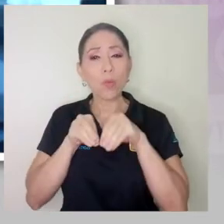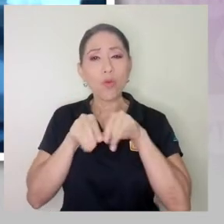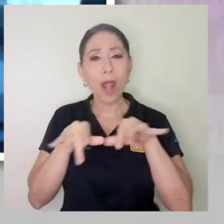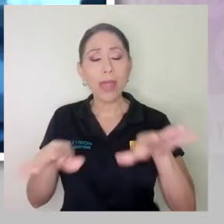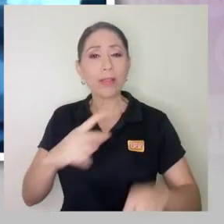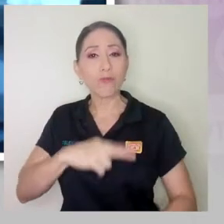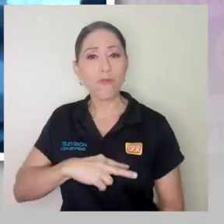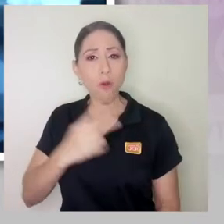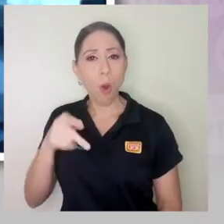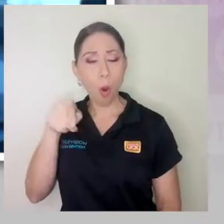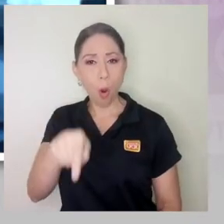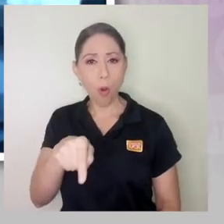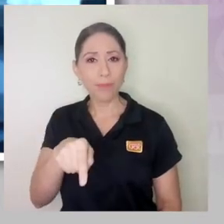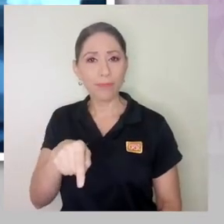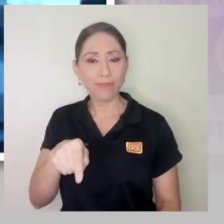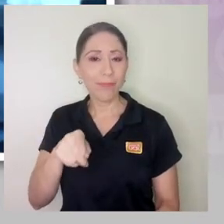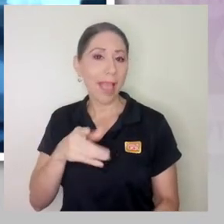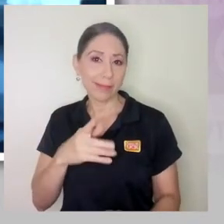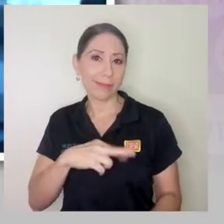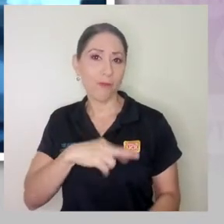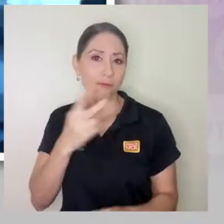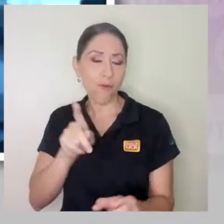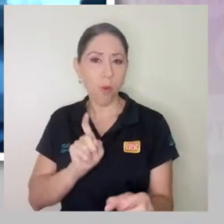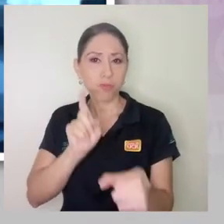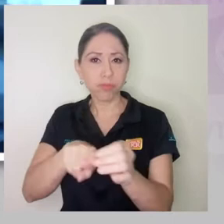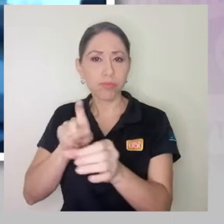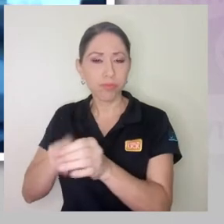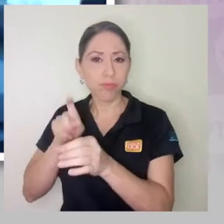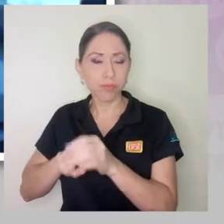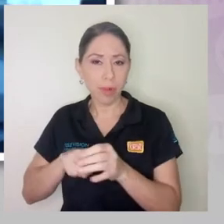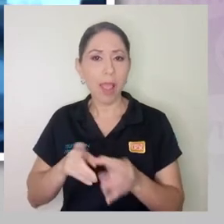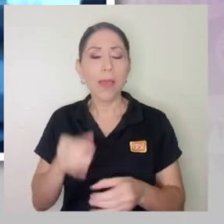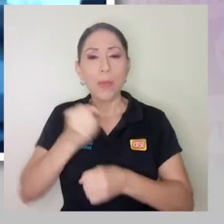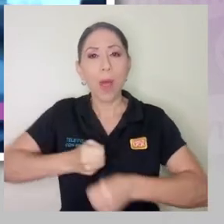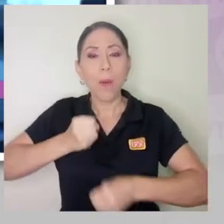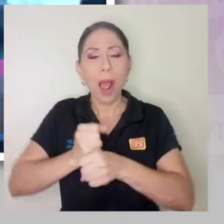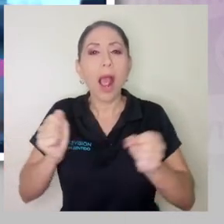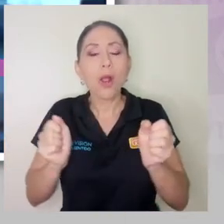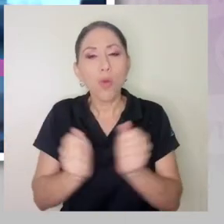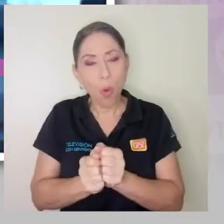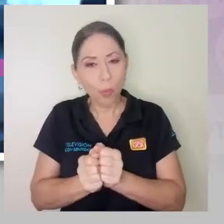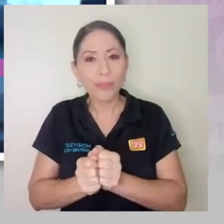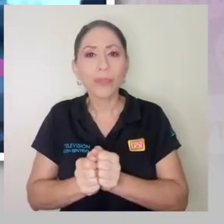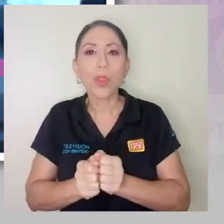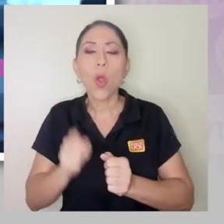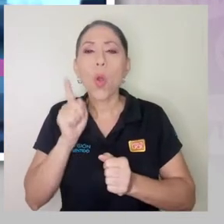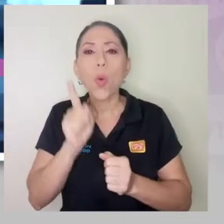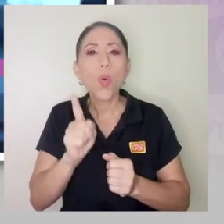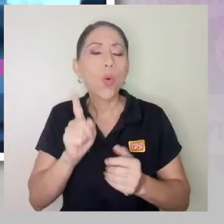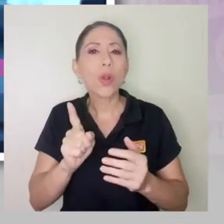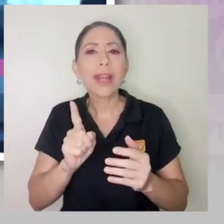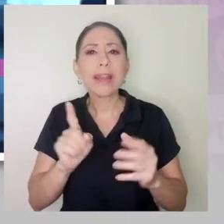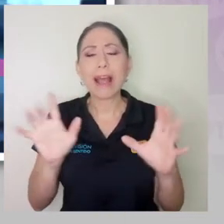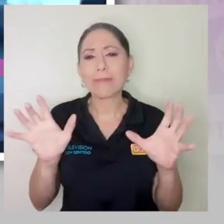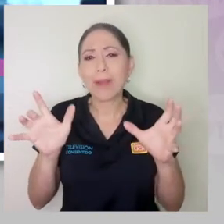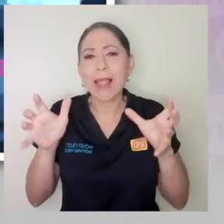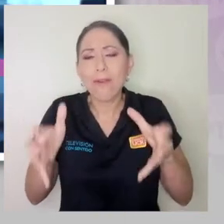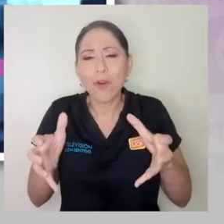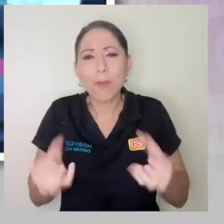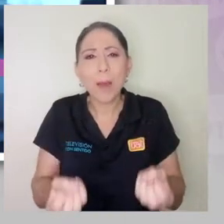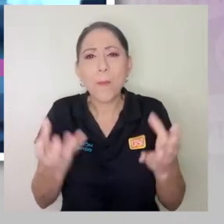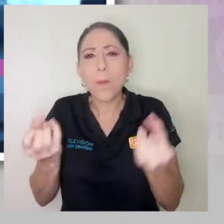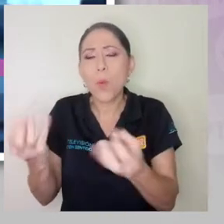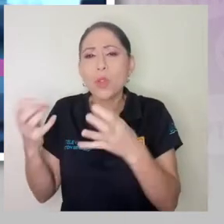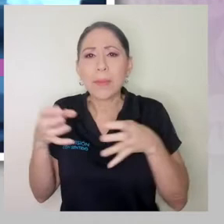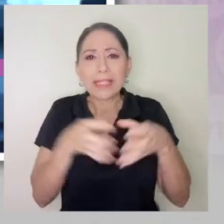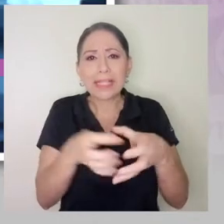red voluntaria, es de afiliación voluntaria y trabaja como una plataforma de múltiples sectores